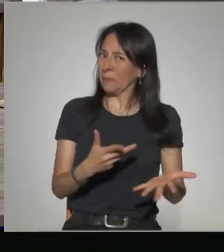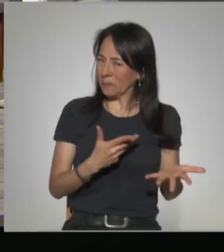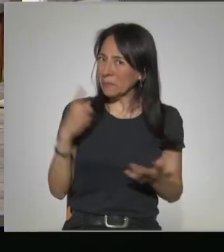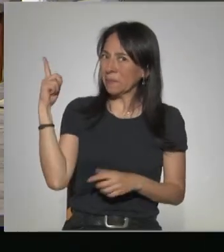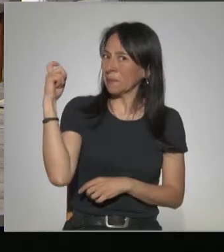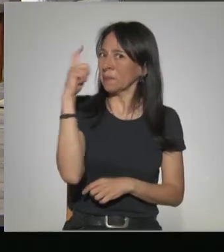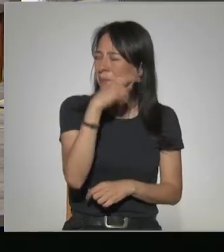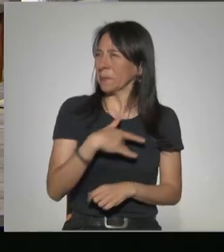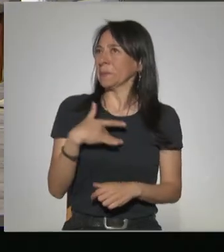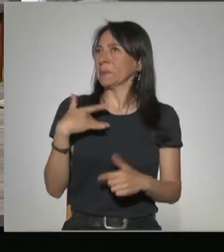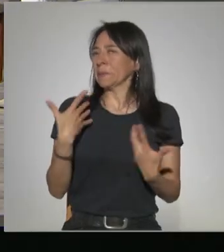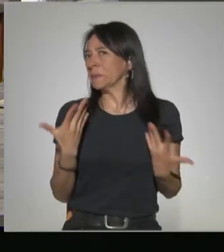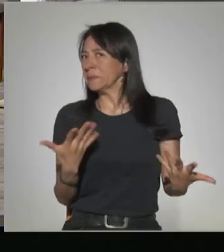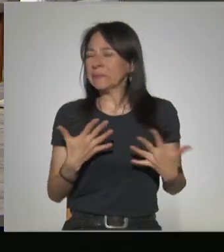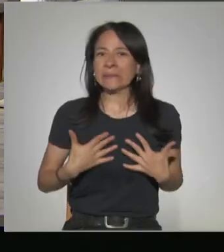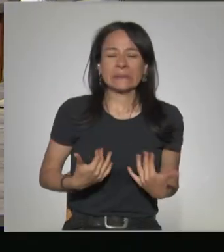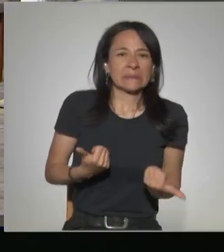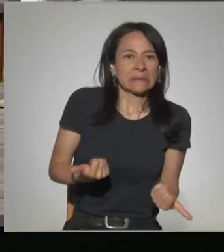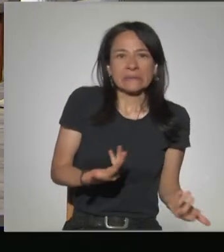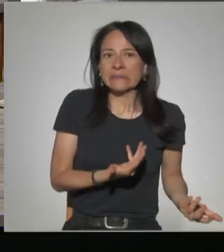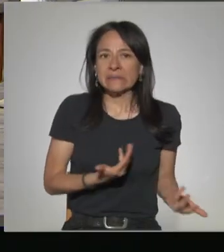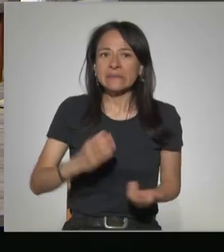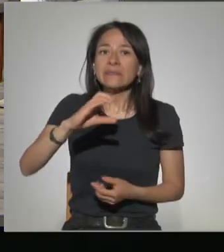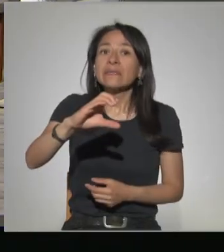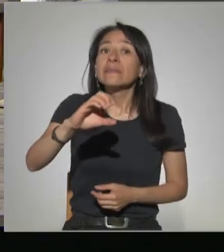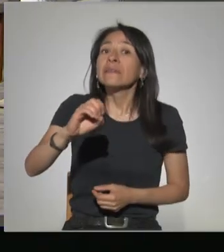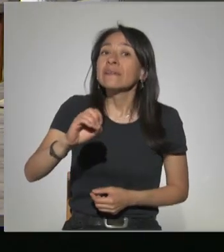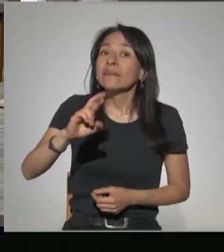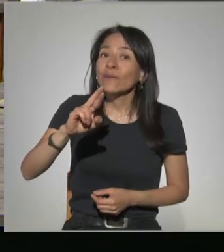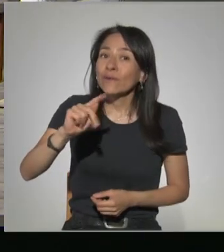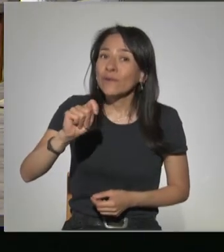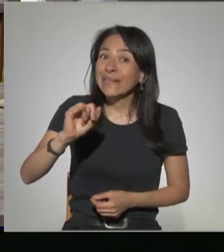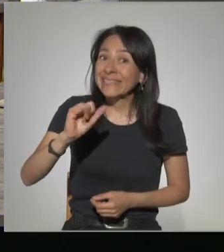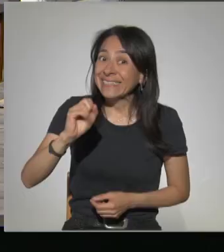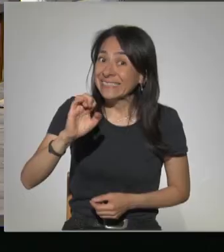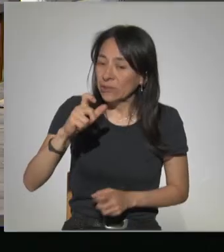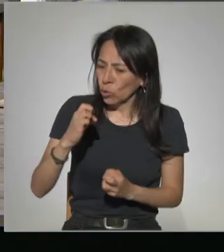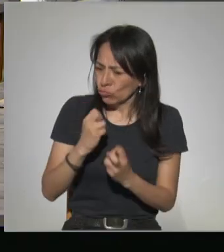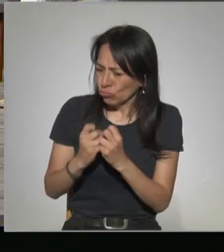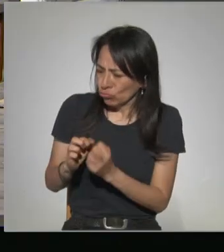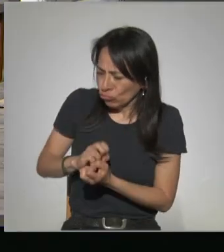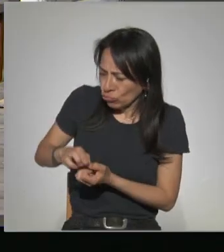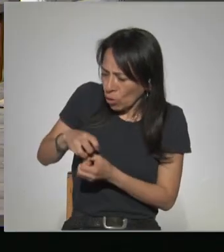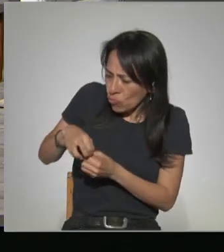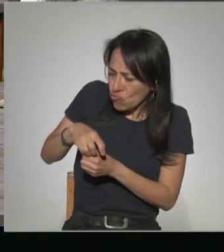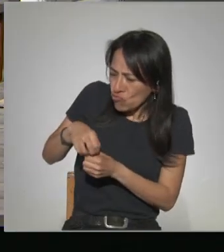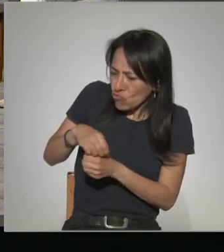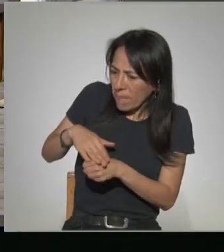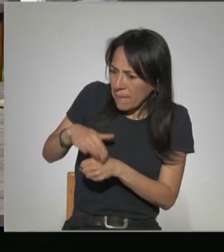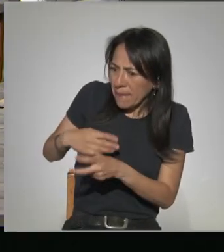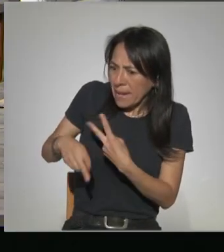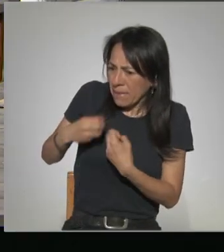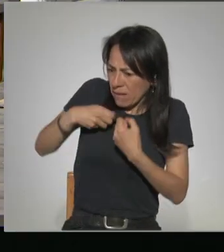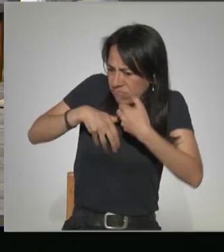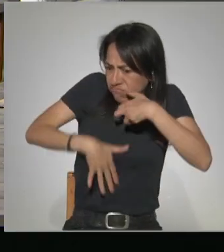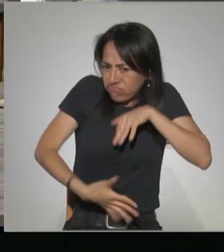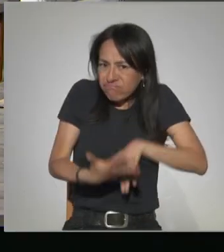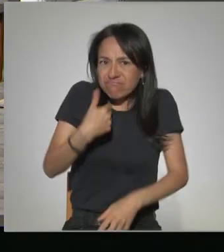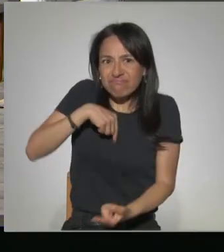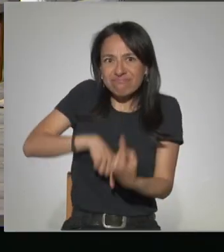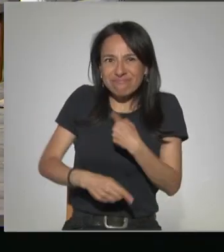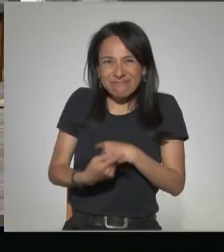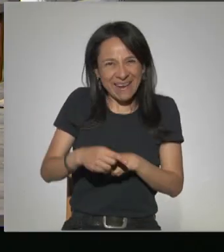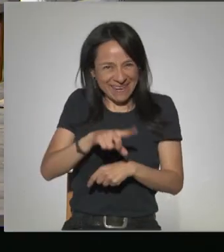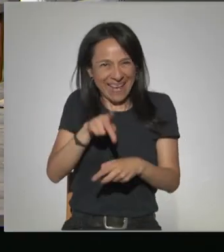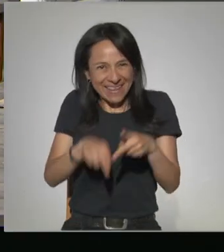sobre este tema del cortisol y qué complejo entenderlo, porque, bueno, estábamos comentando y les dejé la pregunta